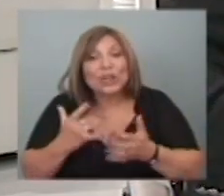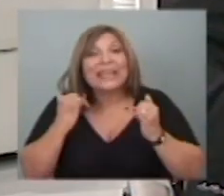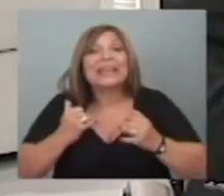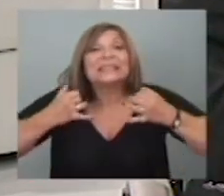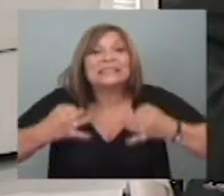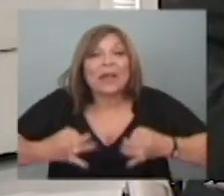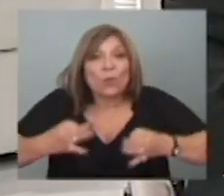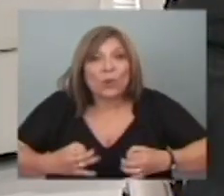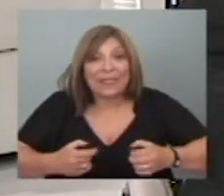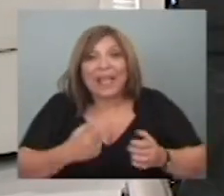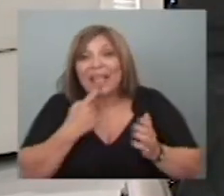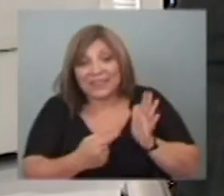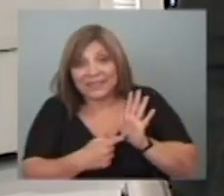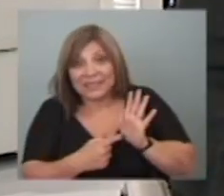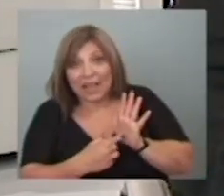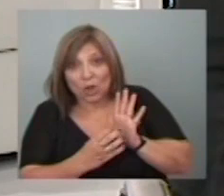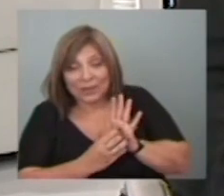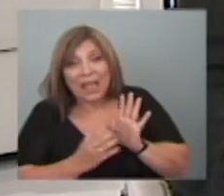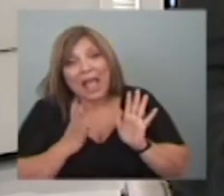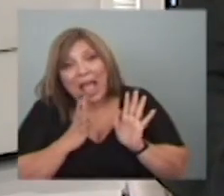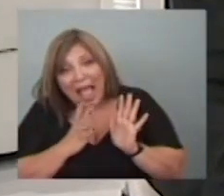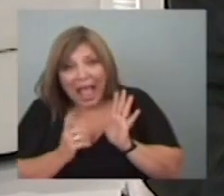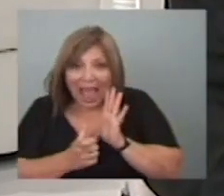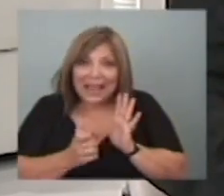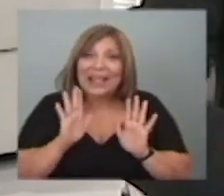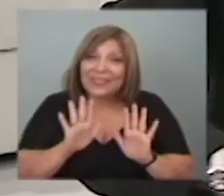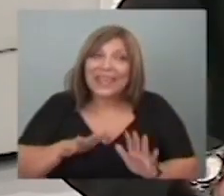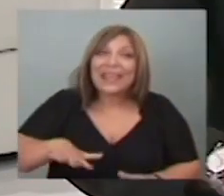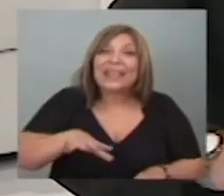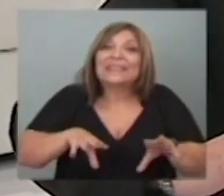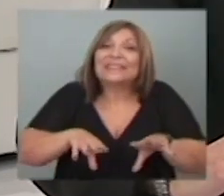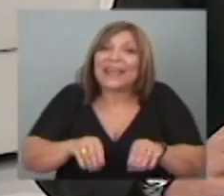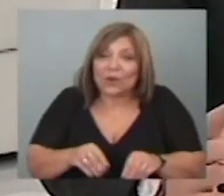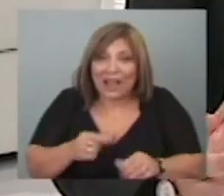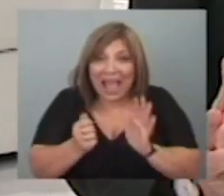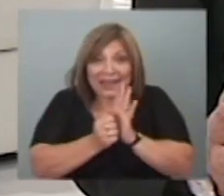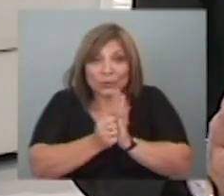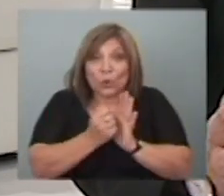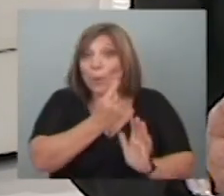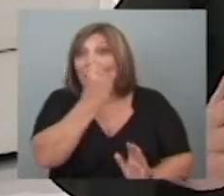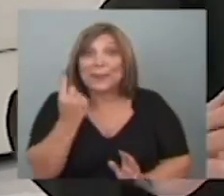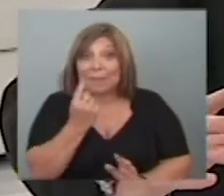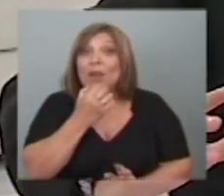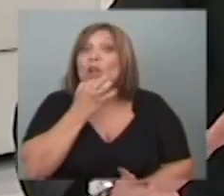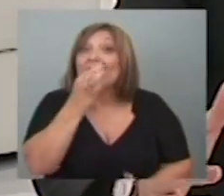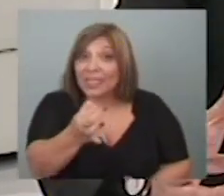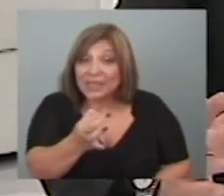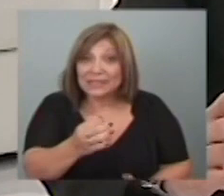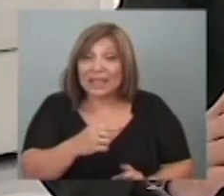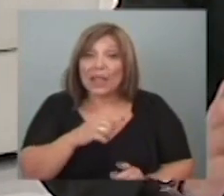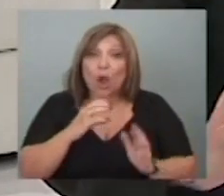Constitución tienen un matiz territorial. Incluso el propio artículo primero de la Constitución habla